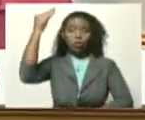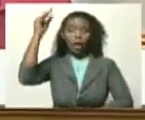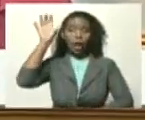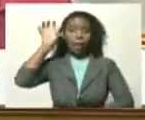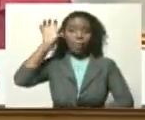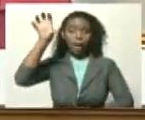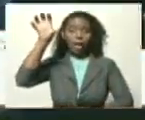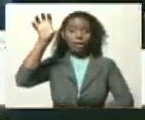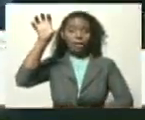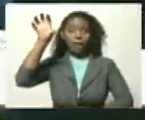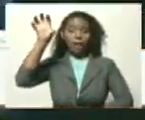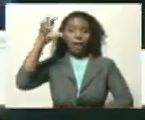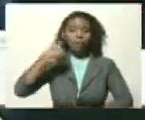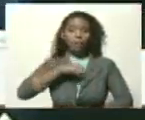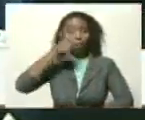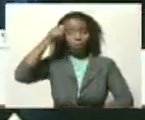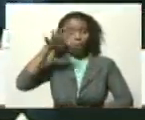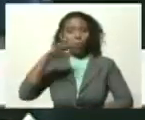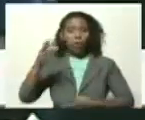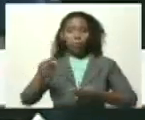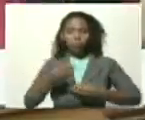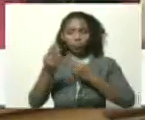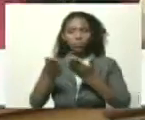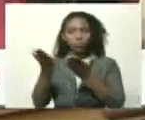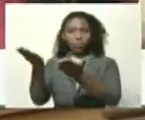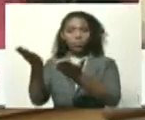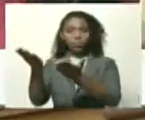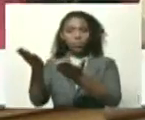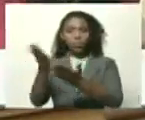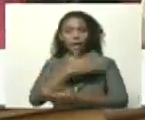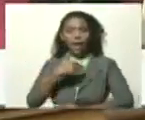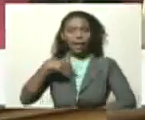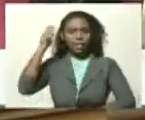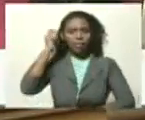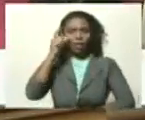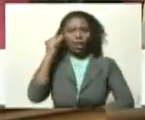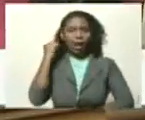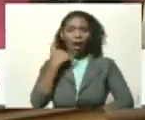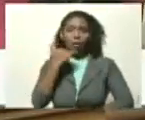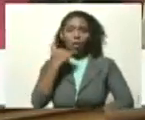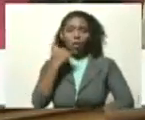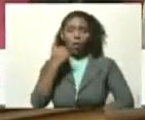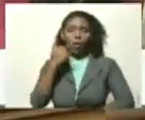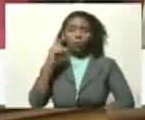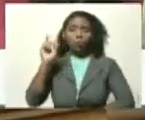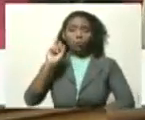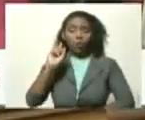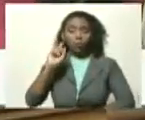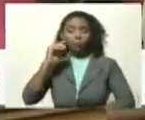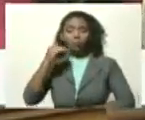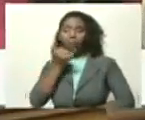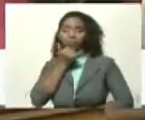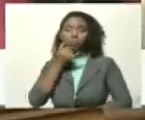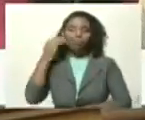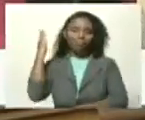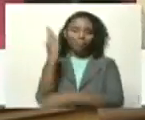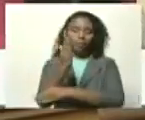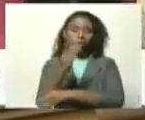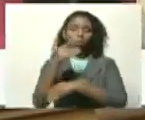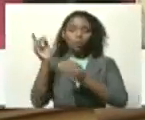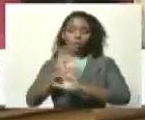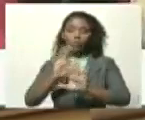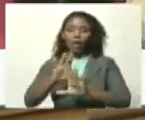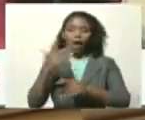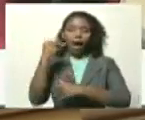patria y que nuestro pueblo os lo premie, querida diputada. En caso contrario, que os lo demande. Queda usted investida de